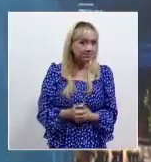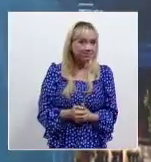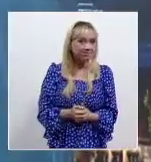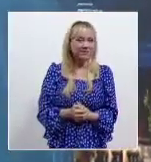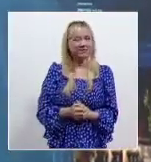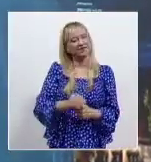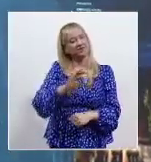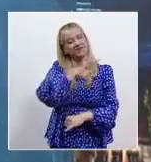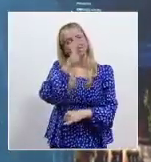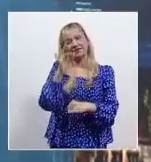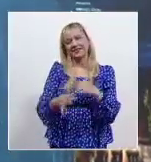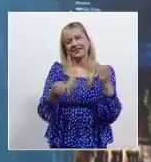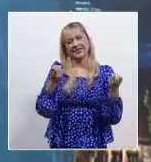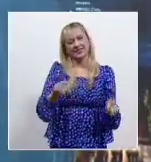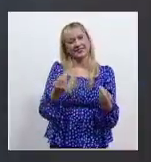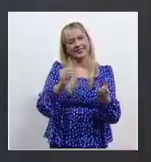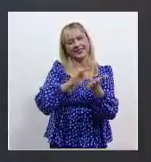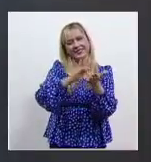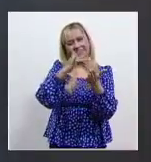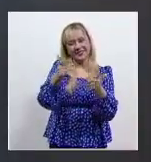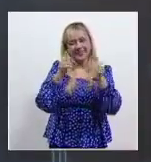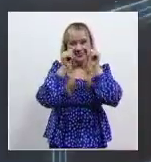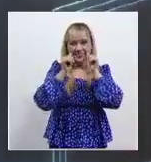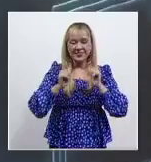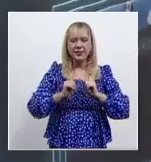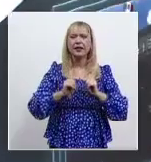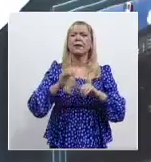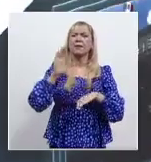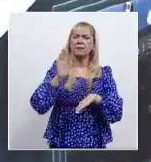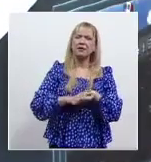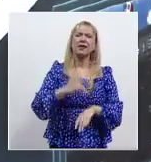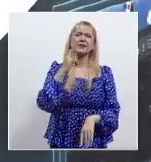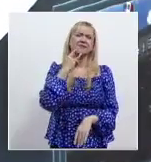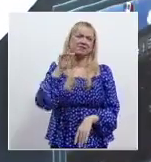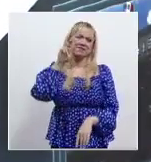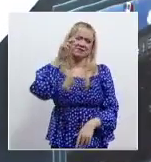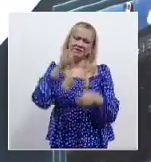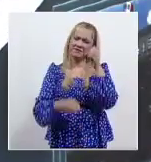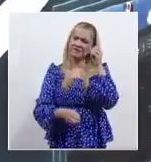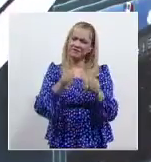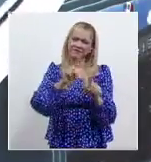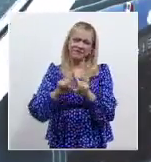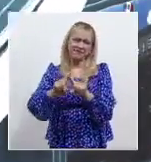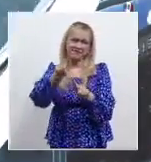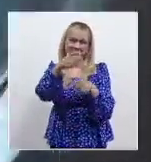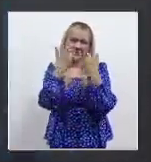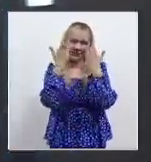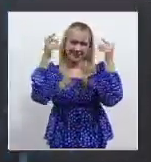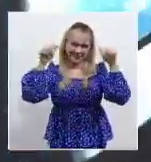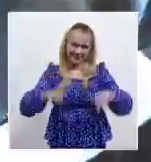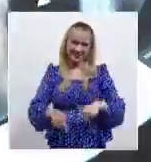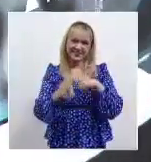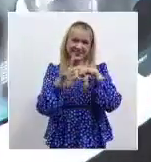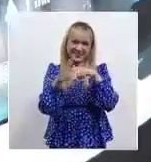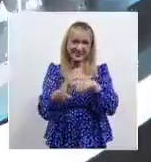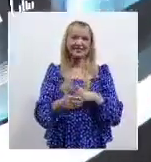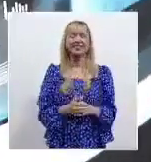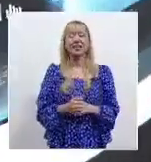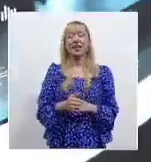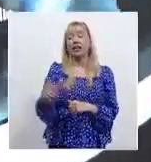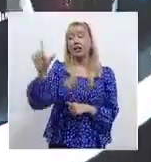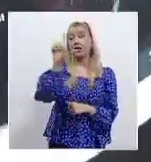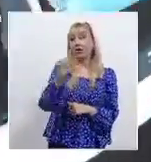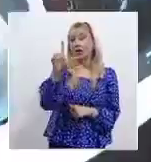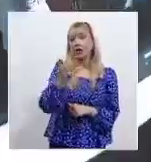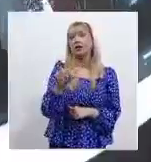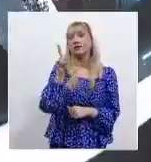final de este espacio informativo. Pero antes de despedirnos, le invitamos a seguir aquí en la señal del canal del Poder Judicial de la Federación. Este lunes